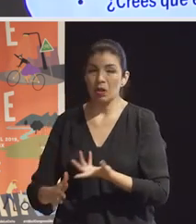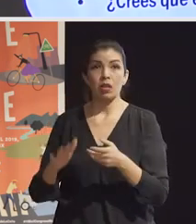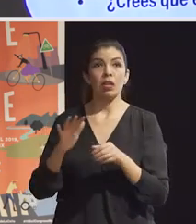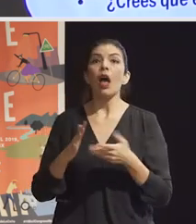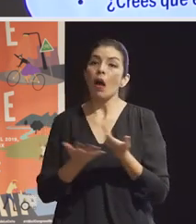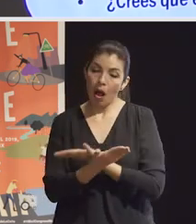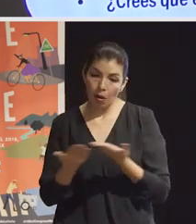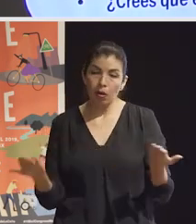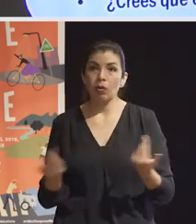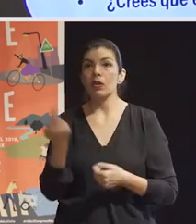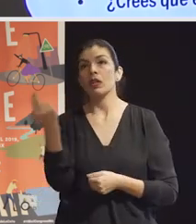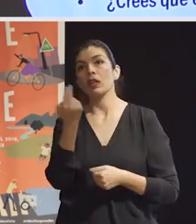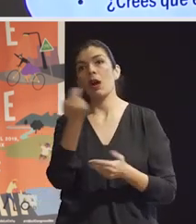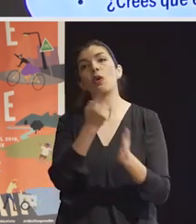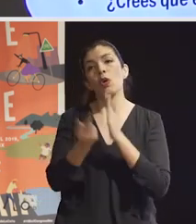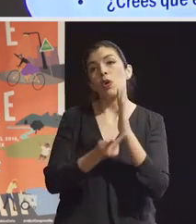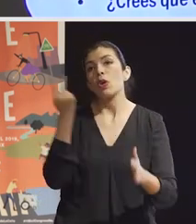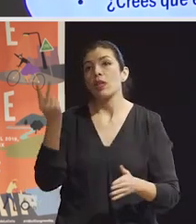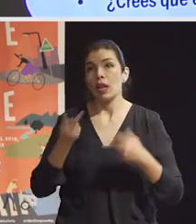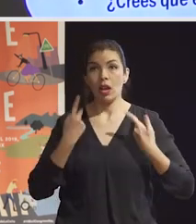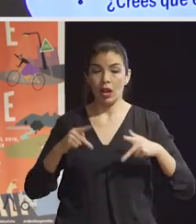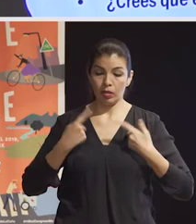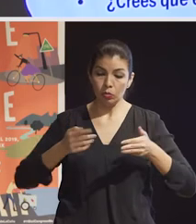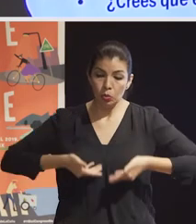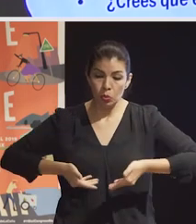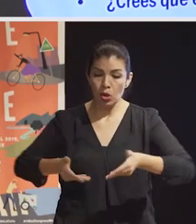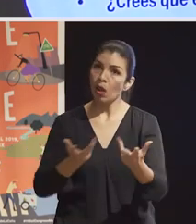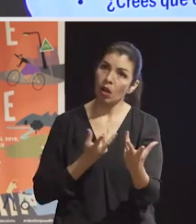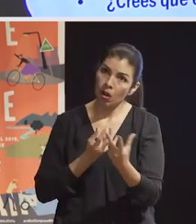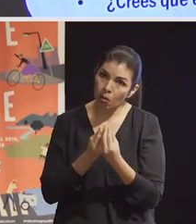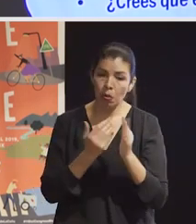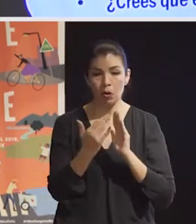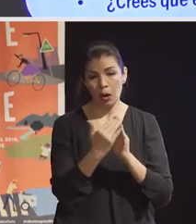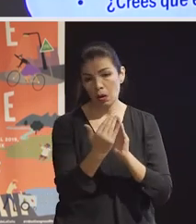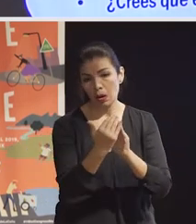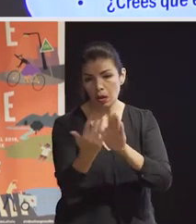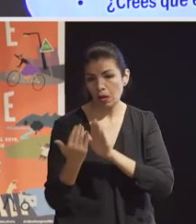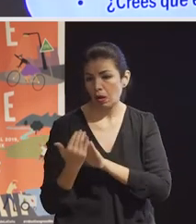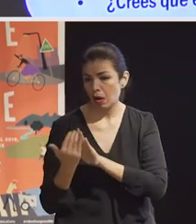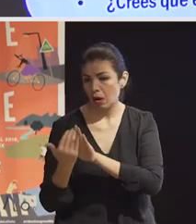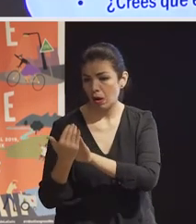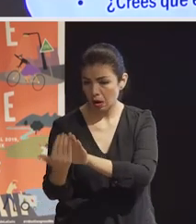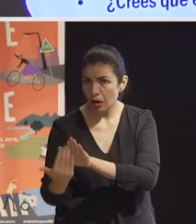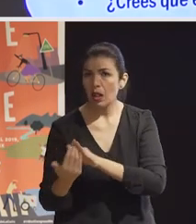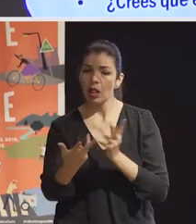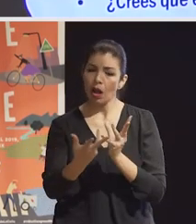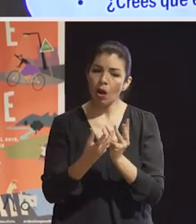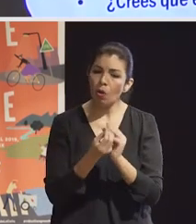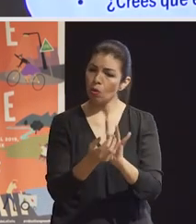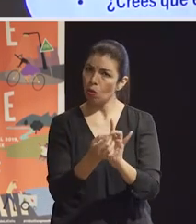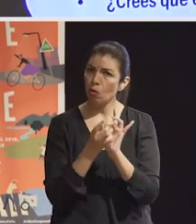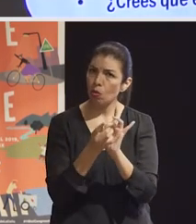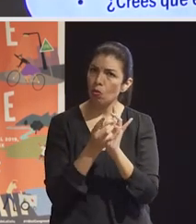crear comunidad y espacios de diálogo con sus vecinos a ver aquí escuché que pues